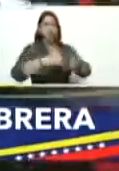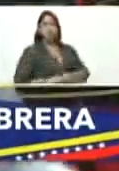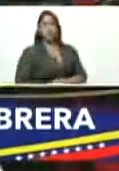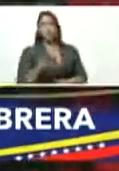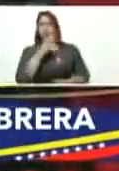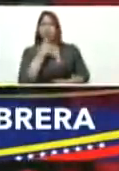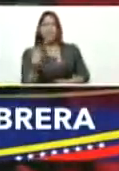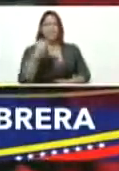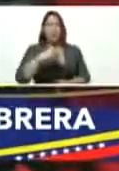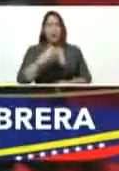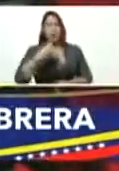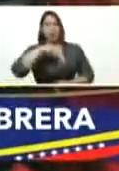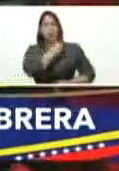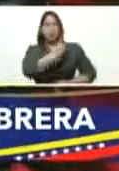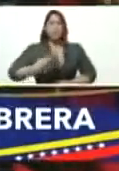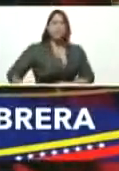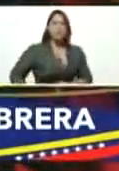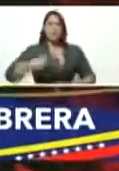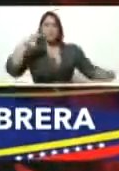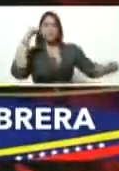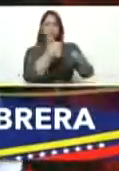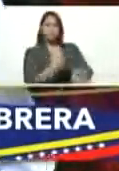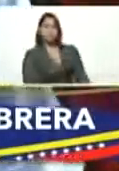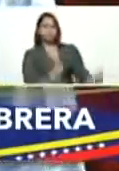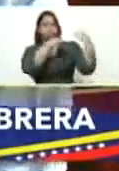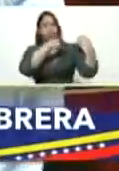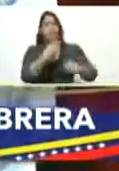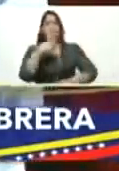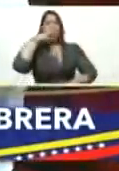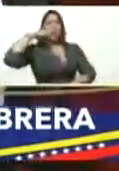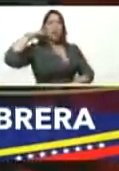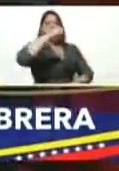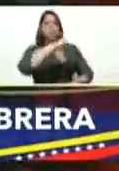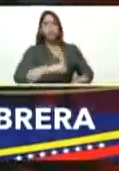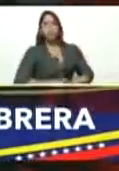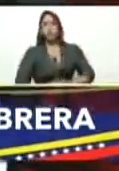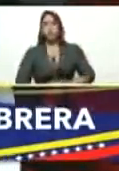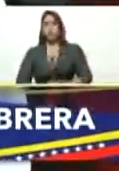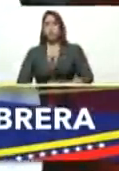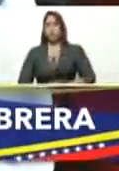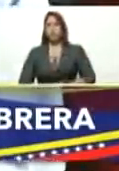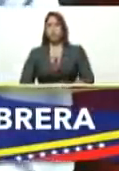que nuestro presidente obrero nicolás maduro moros